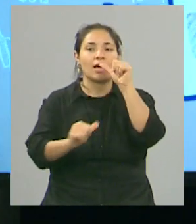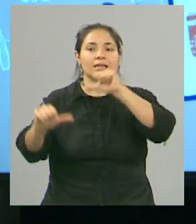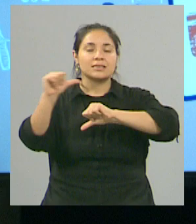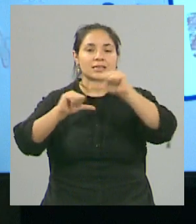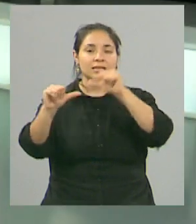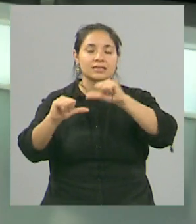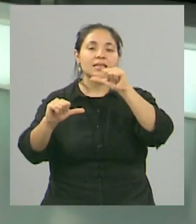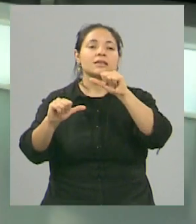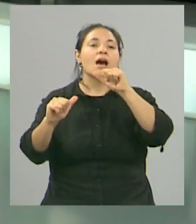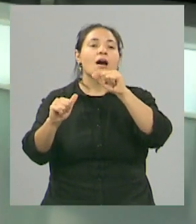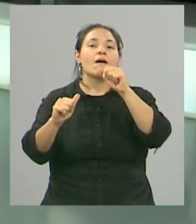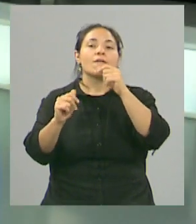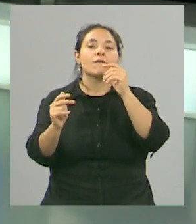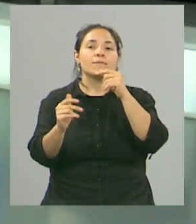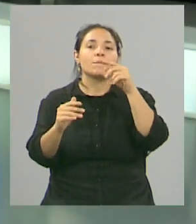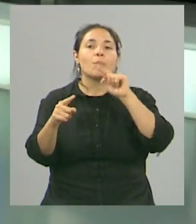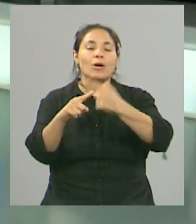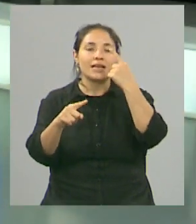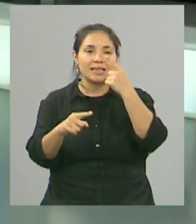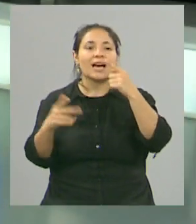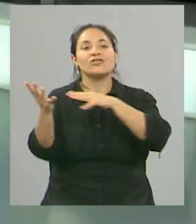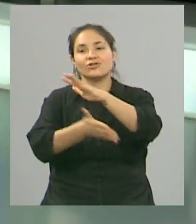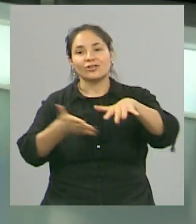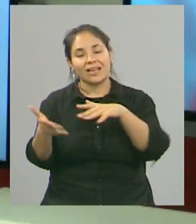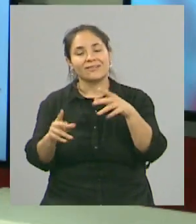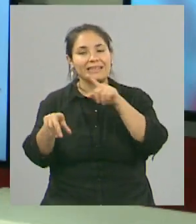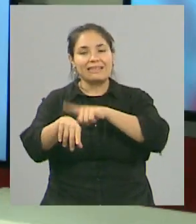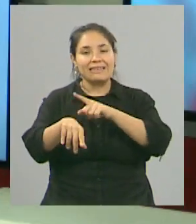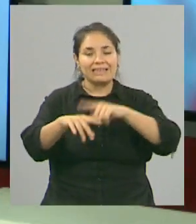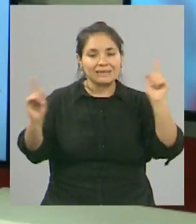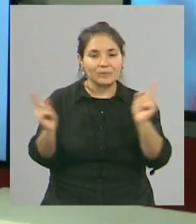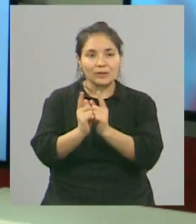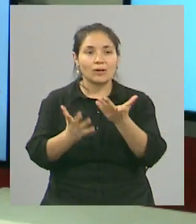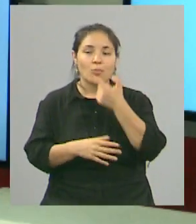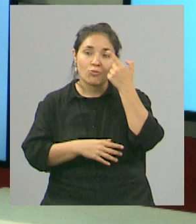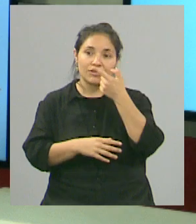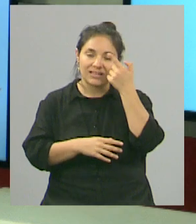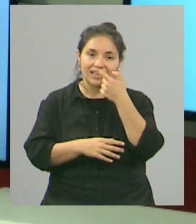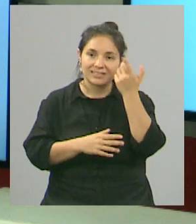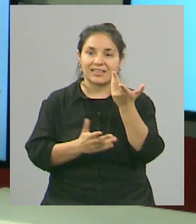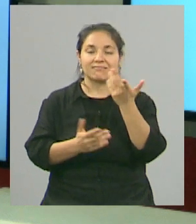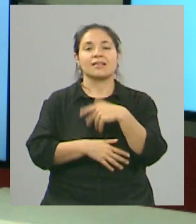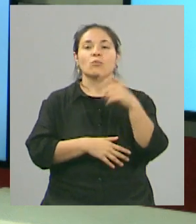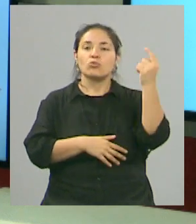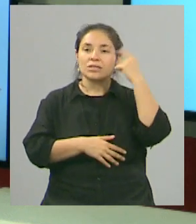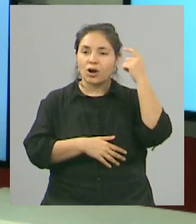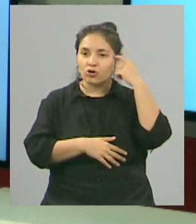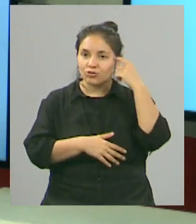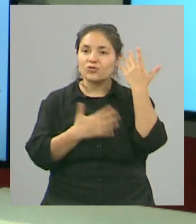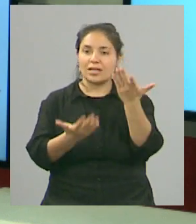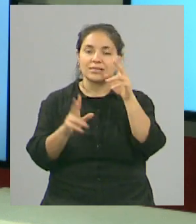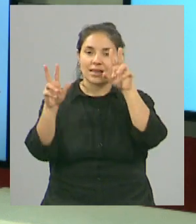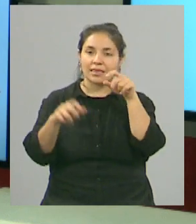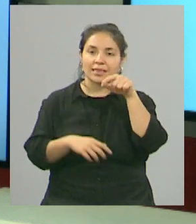Bienvenida nuevamente. Gracias, en un poquito tiempo otra vez acá, pero con un tema muy interesante que tenemos que tener mucha conciencia respecto de este